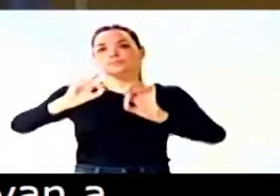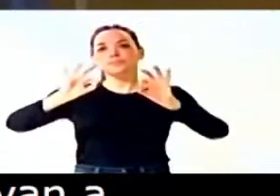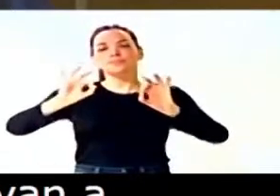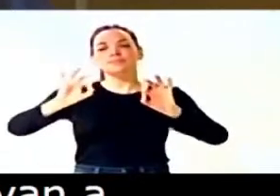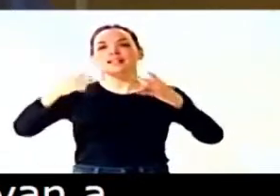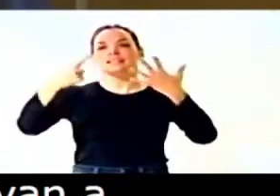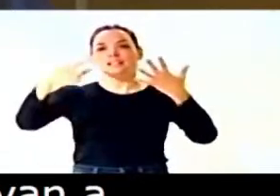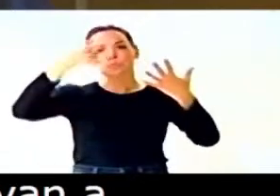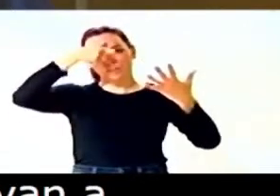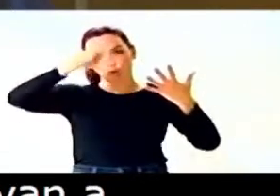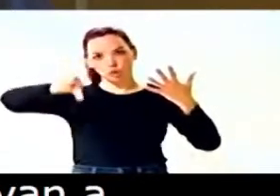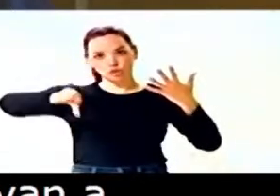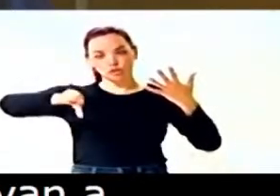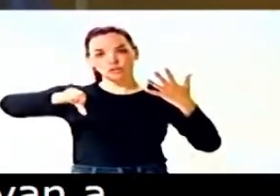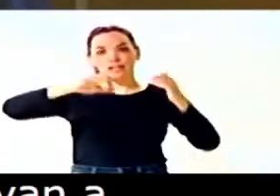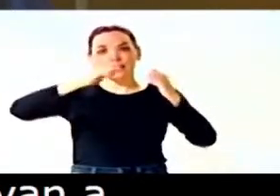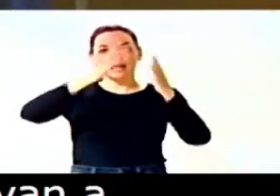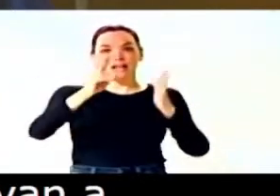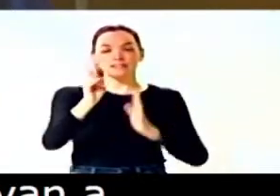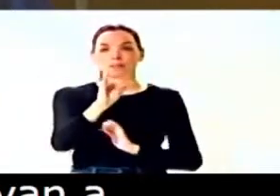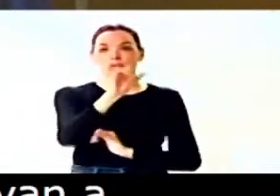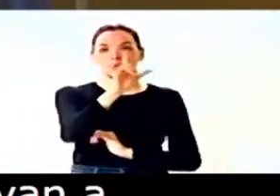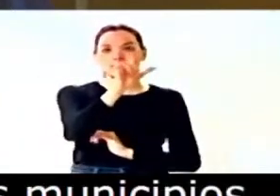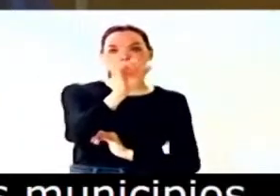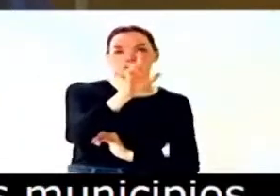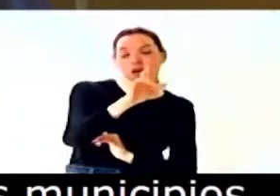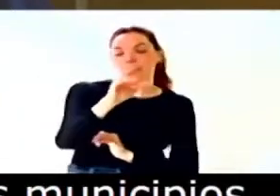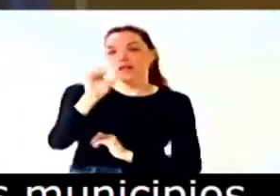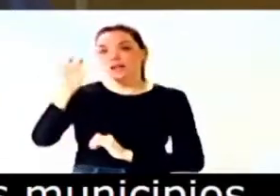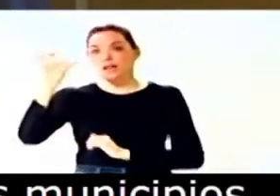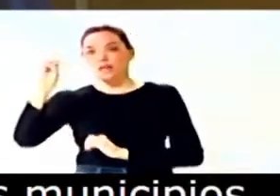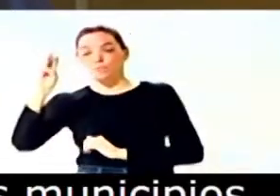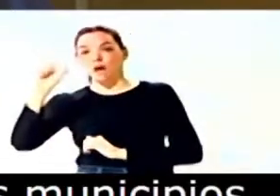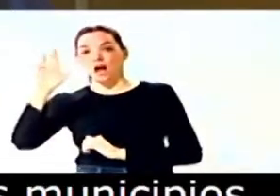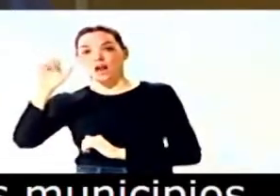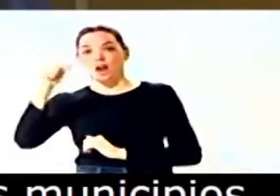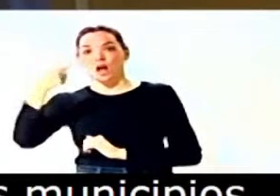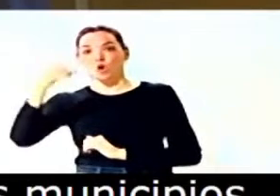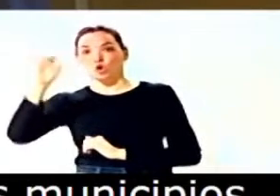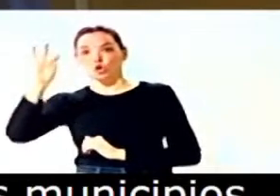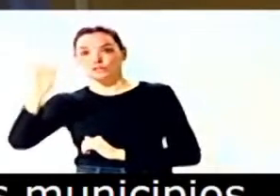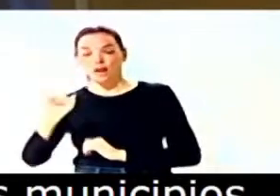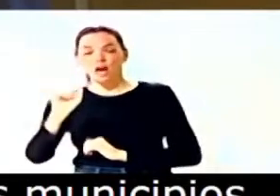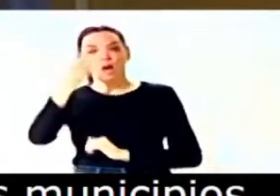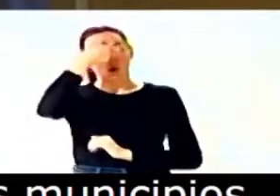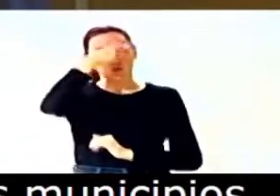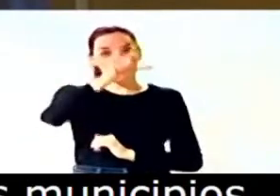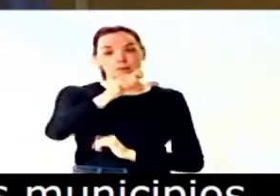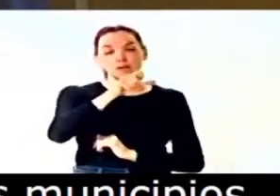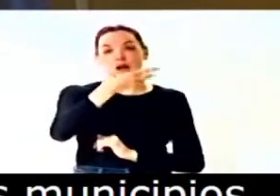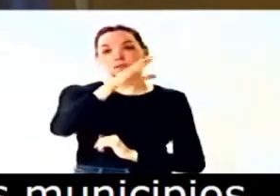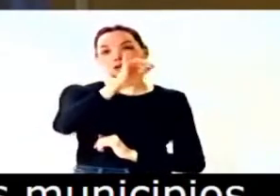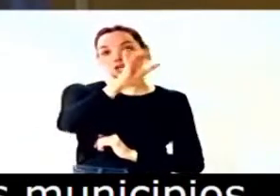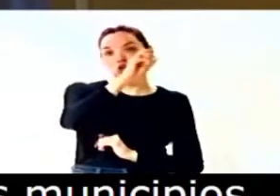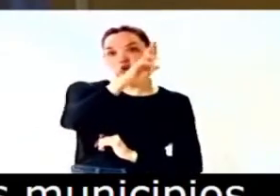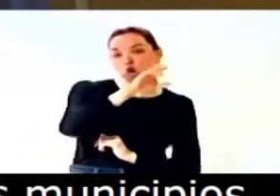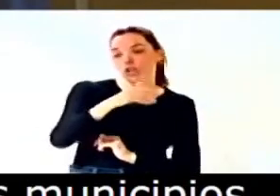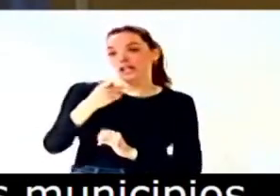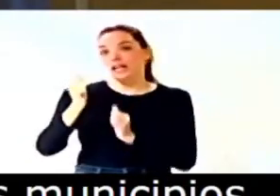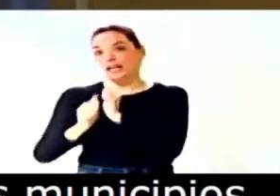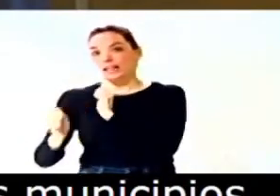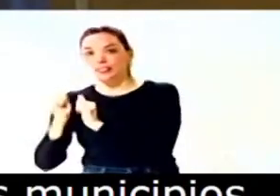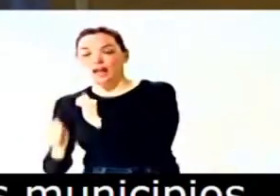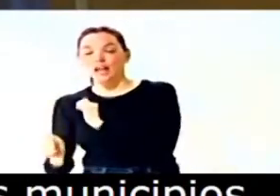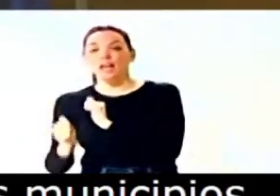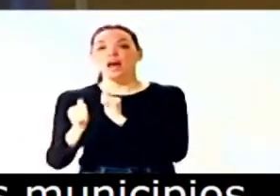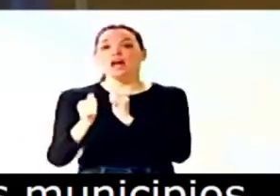6 municipios, en Casas de Millán, en Esparragosa de la Serena, en Puebla del Prior, en Quintana de la Serena, en